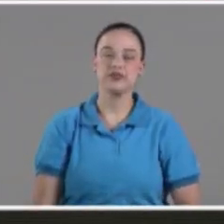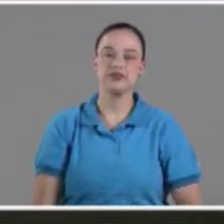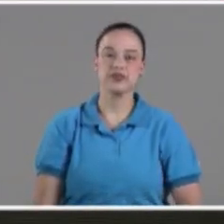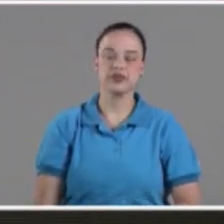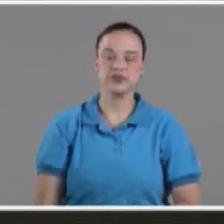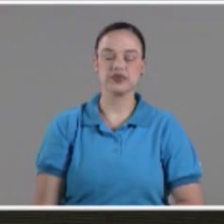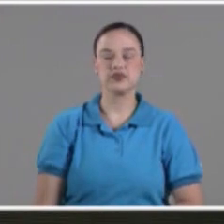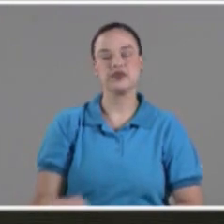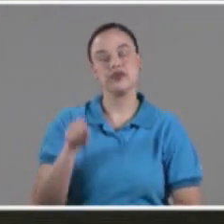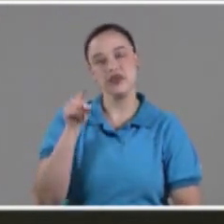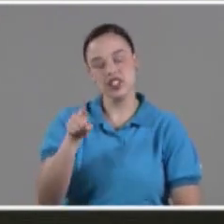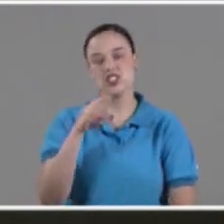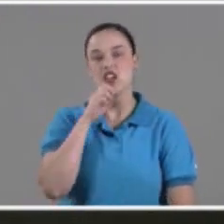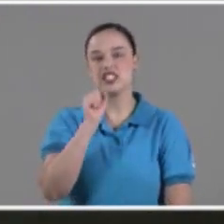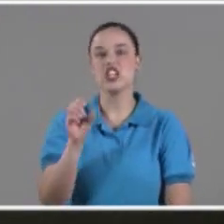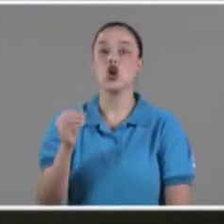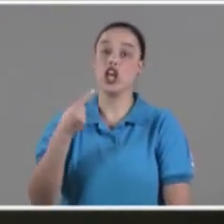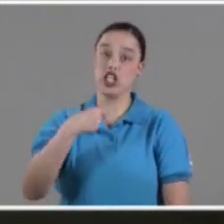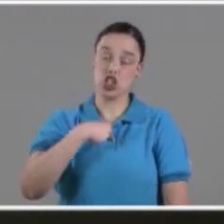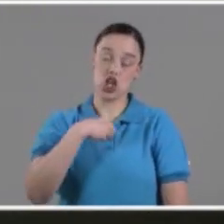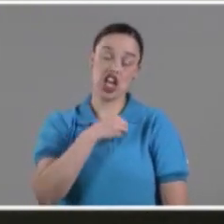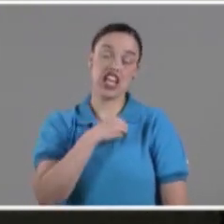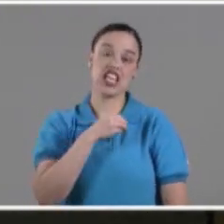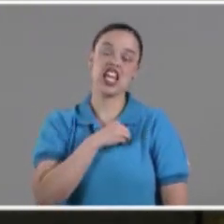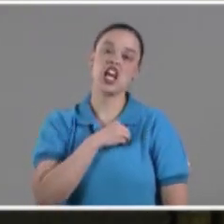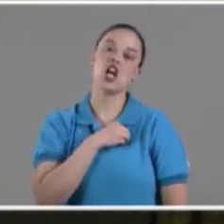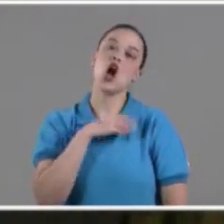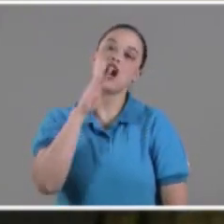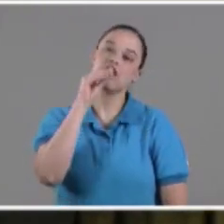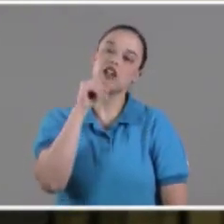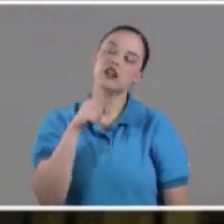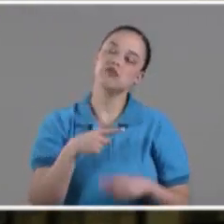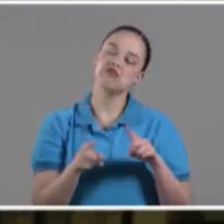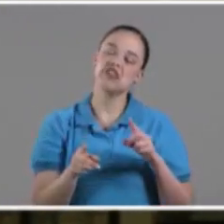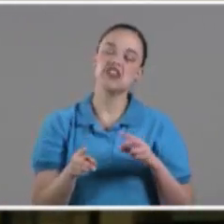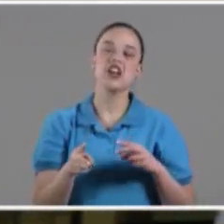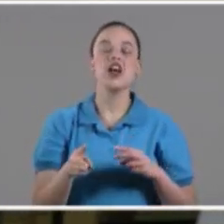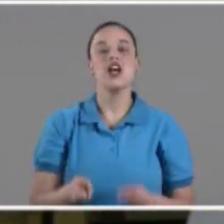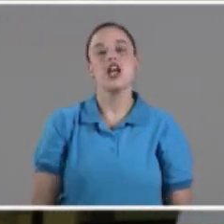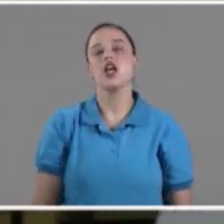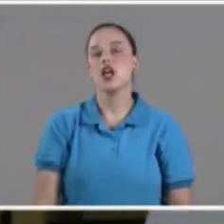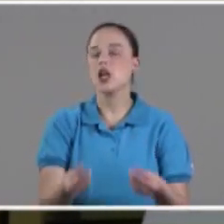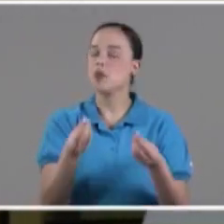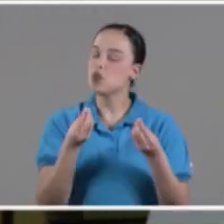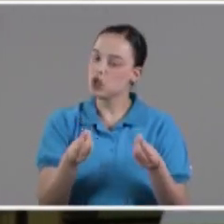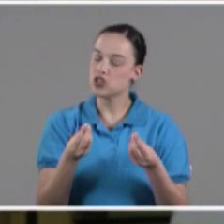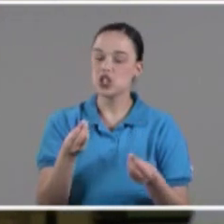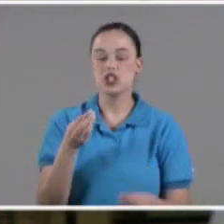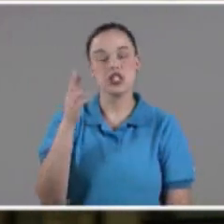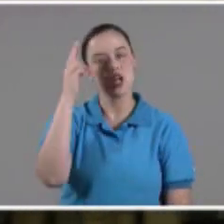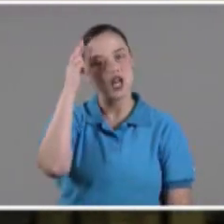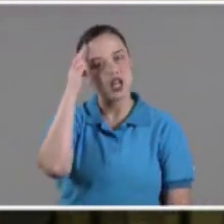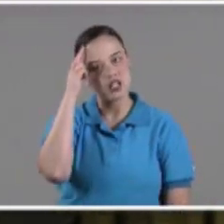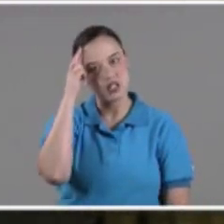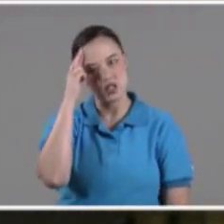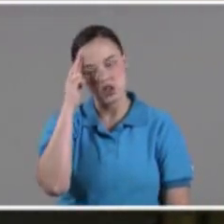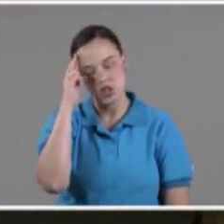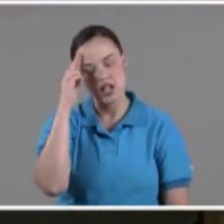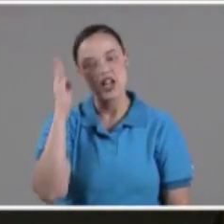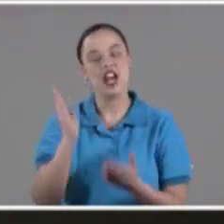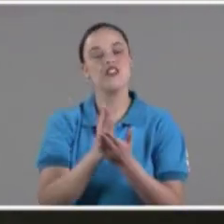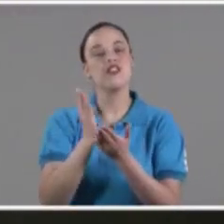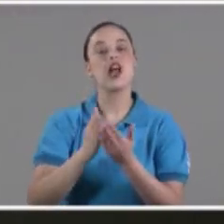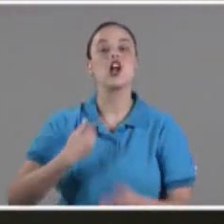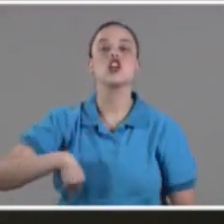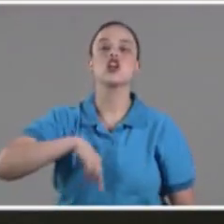de eso es de lo que le quiero hablar por varias causas en primer lugar la Biblia a nosotros los cristianos